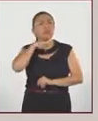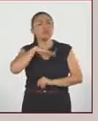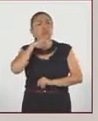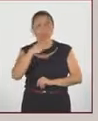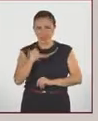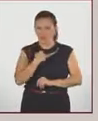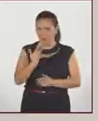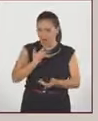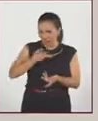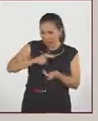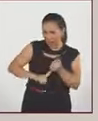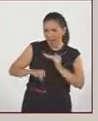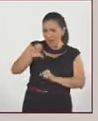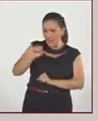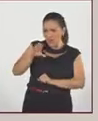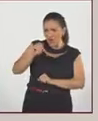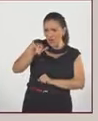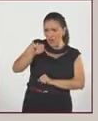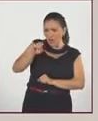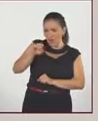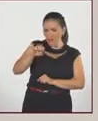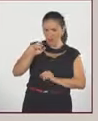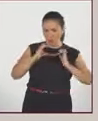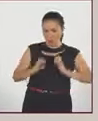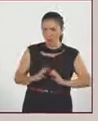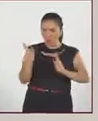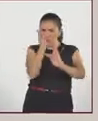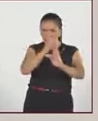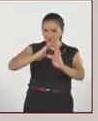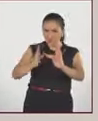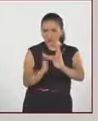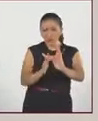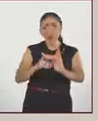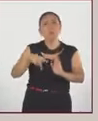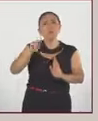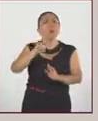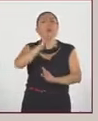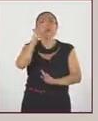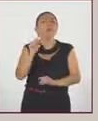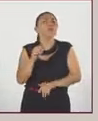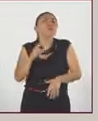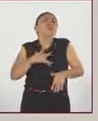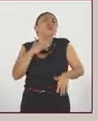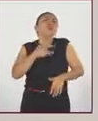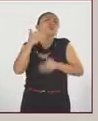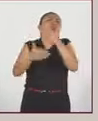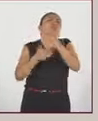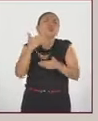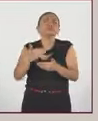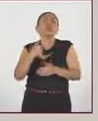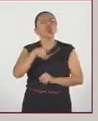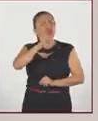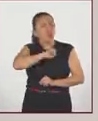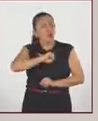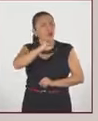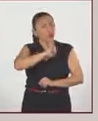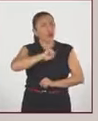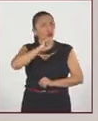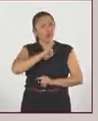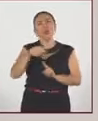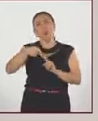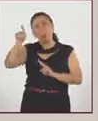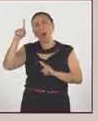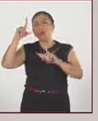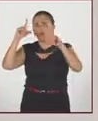tenemos escoliosis hasta que por algún motivo distinto nos hacen una radiografía. Tenía tos por mucho tiempo, me tomaron la radiografía y veo